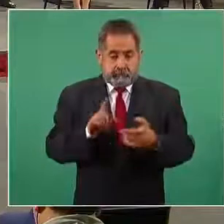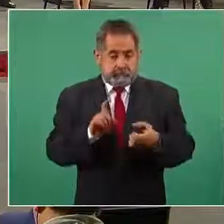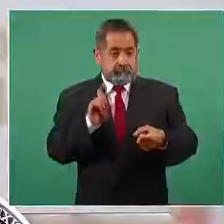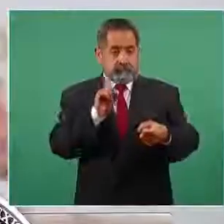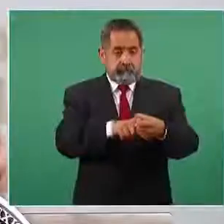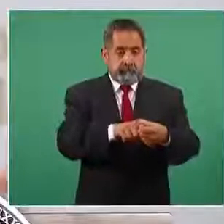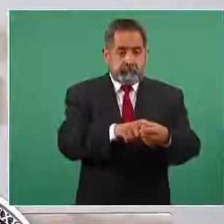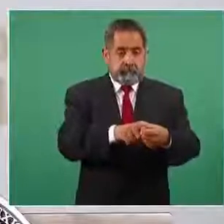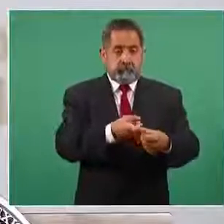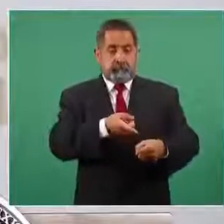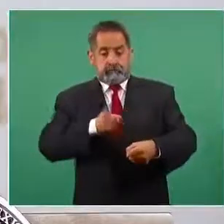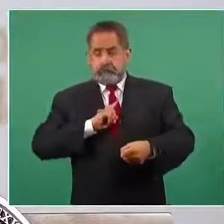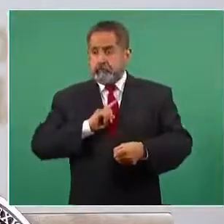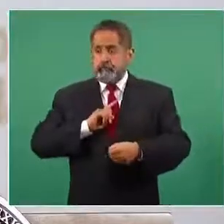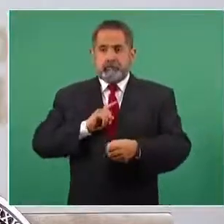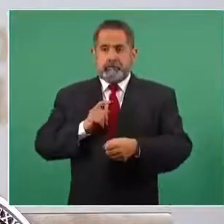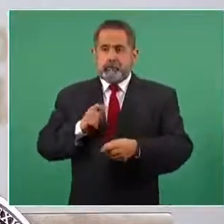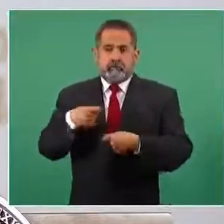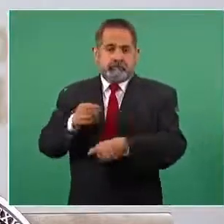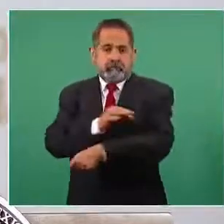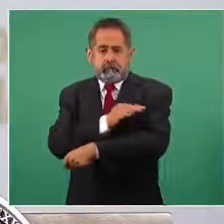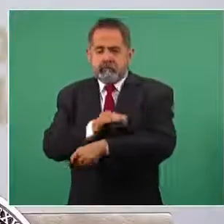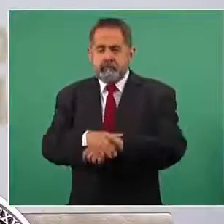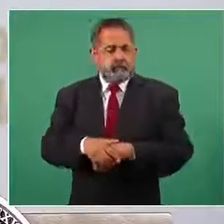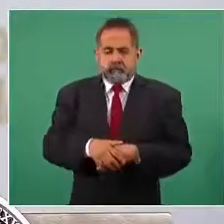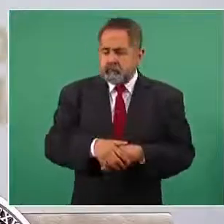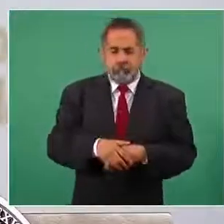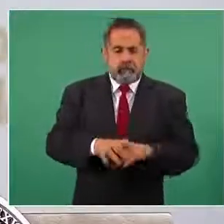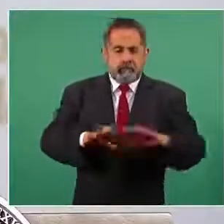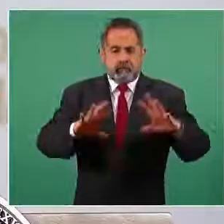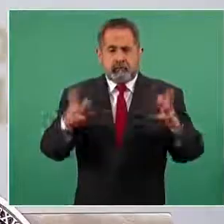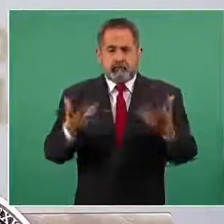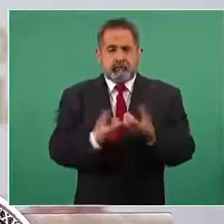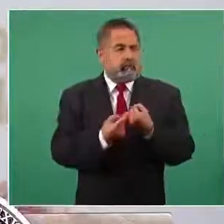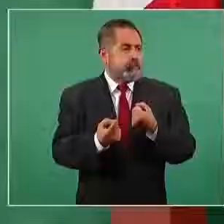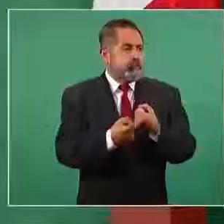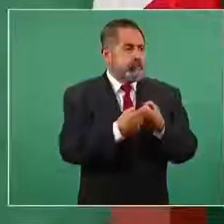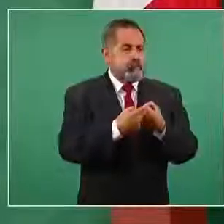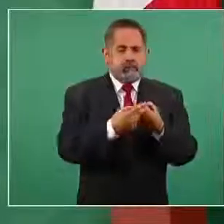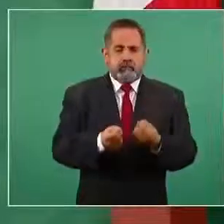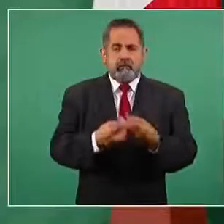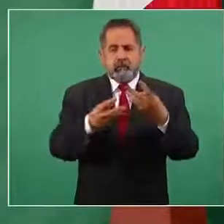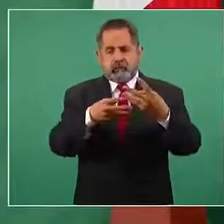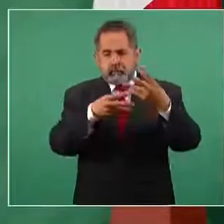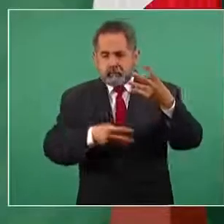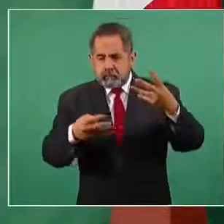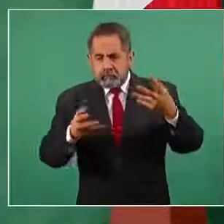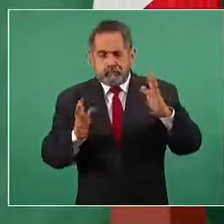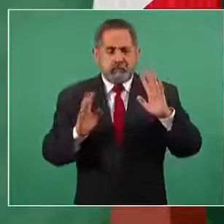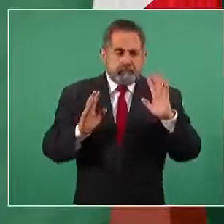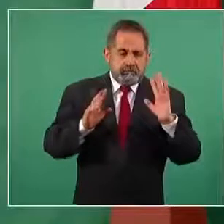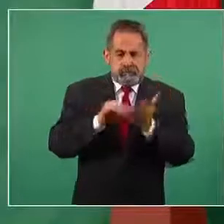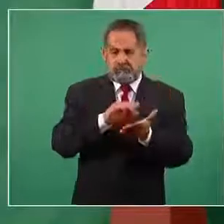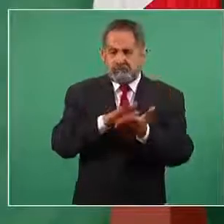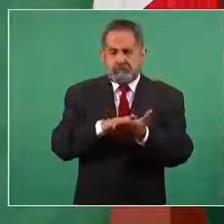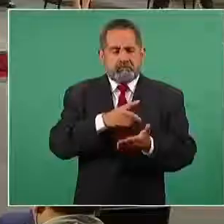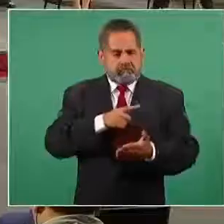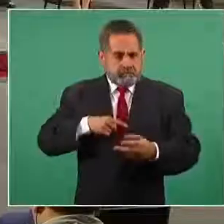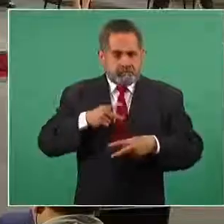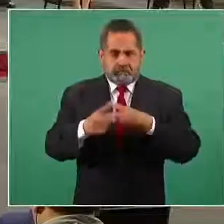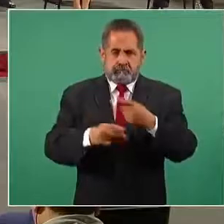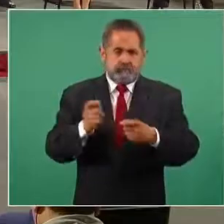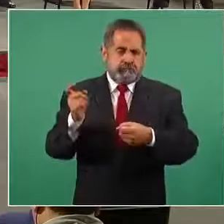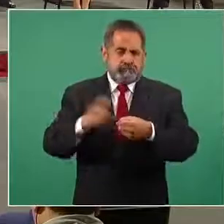aplicación. Nos permite planear, pero no depende el orden, pero sí invitamos a toda la población a registrarse. Muchas